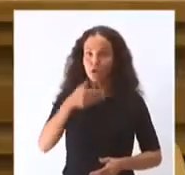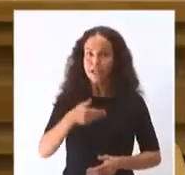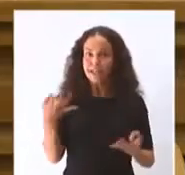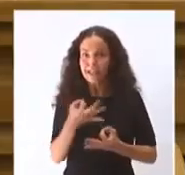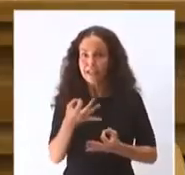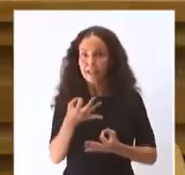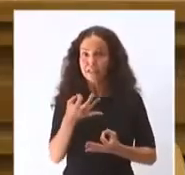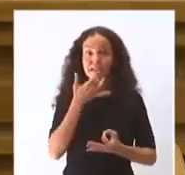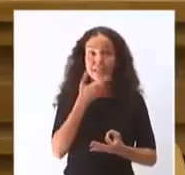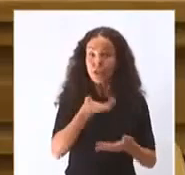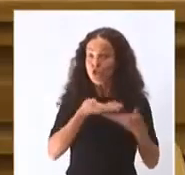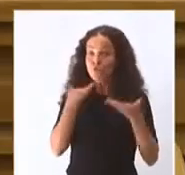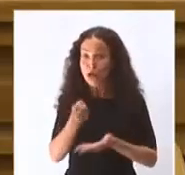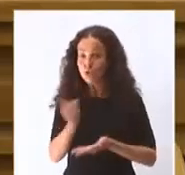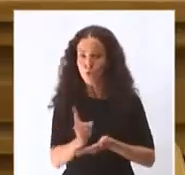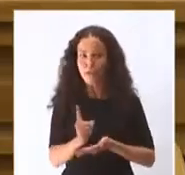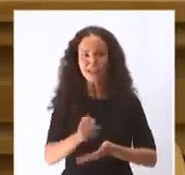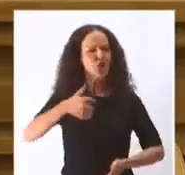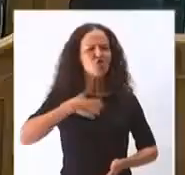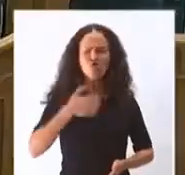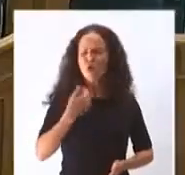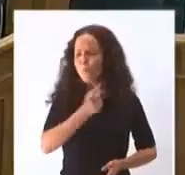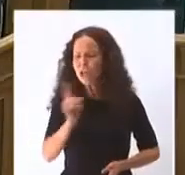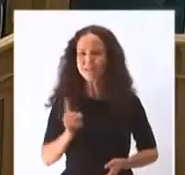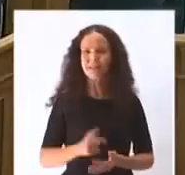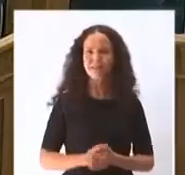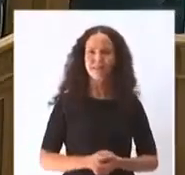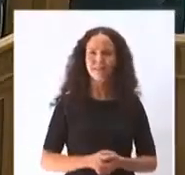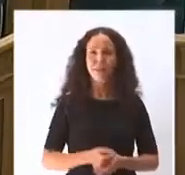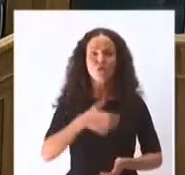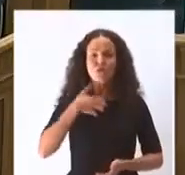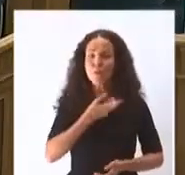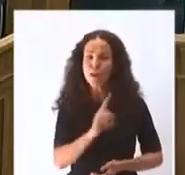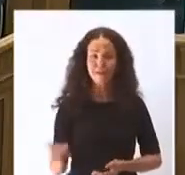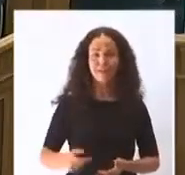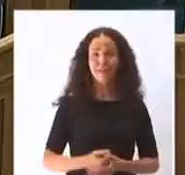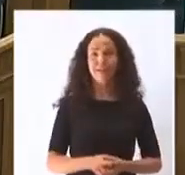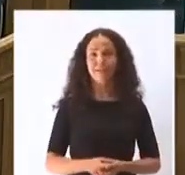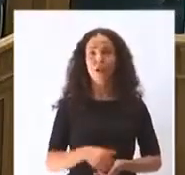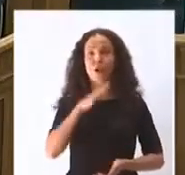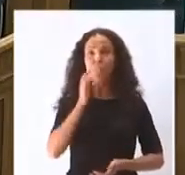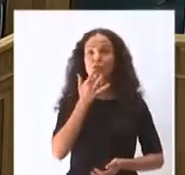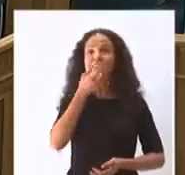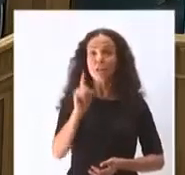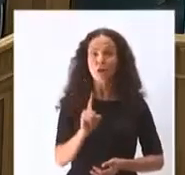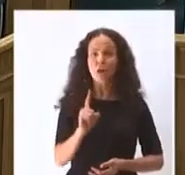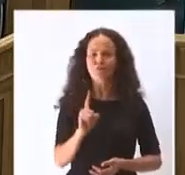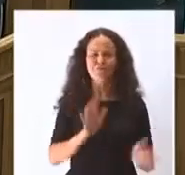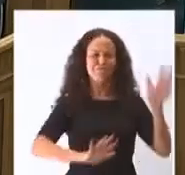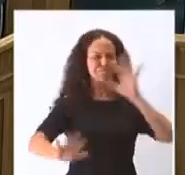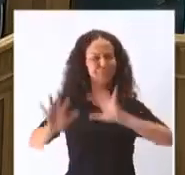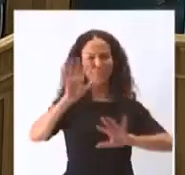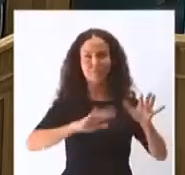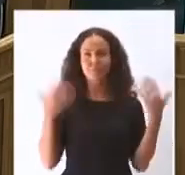no estorbar no estorbar no estorbar porque sí no si no nos vamos a aclarar